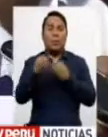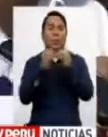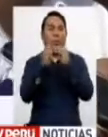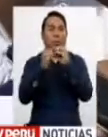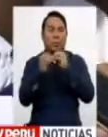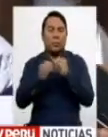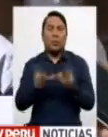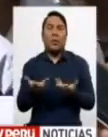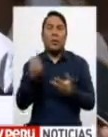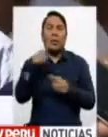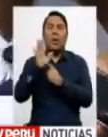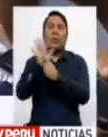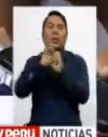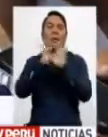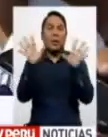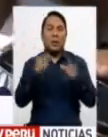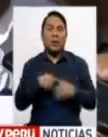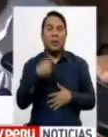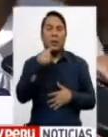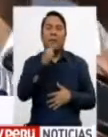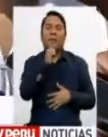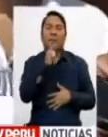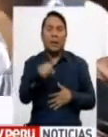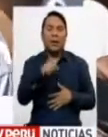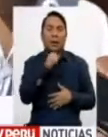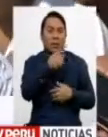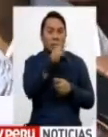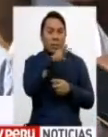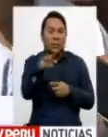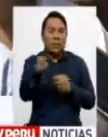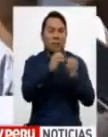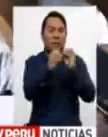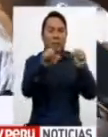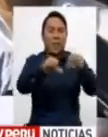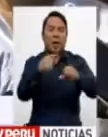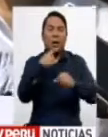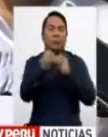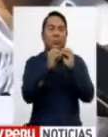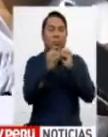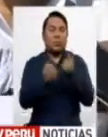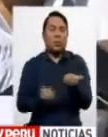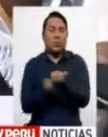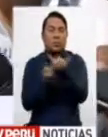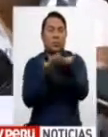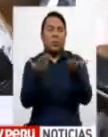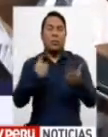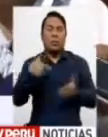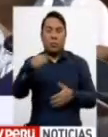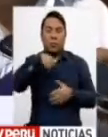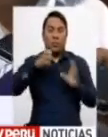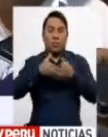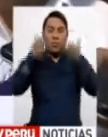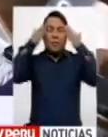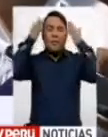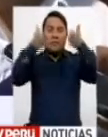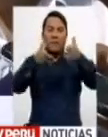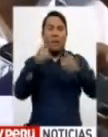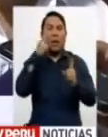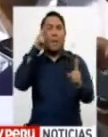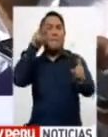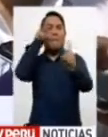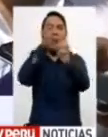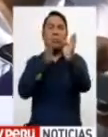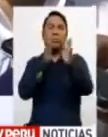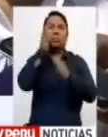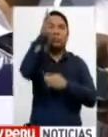los proyectos que hemos identificado que no estaban funcionando. Nosotros hoy nos enfocamos a eso, en mirar hacia adelante y